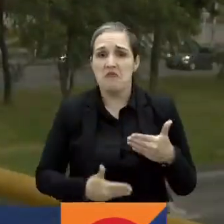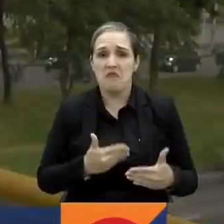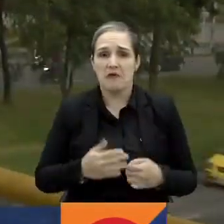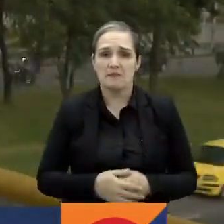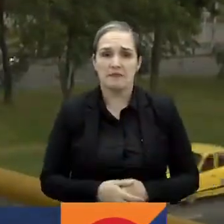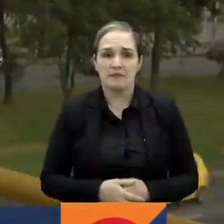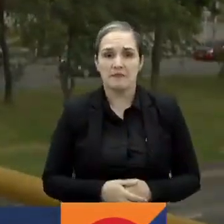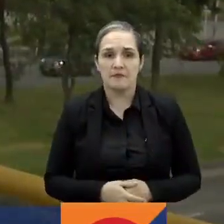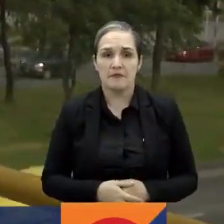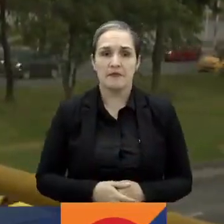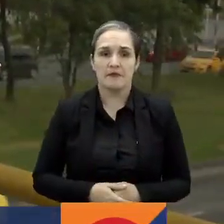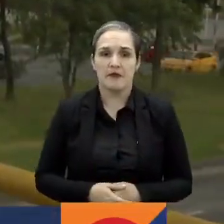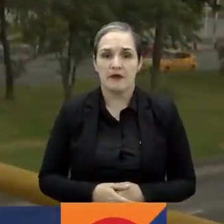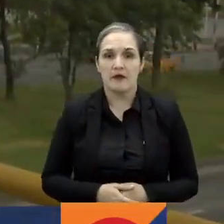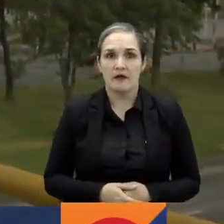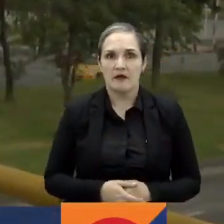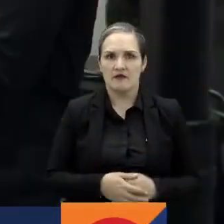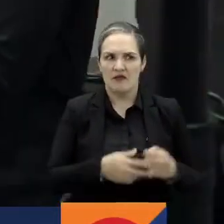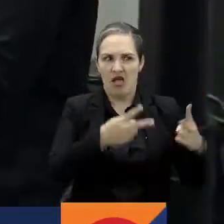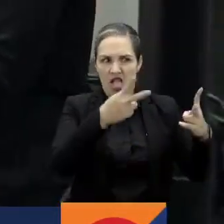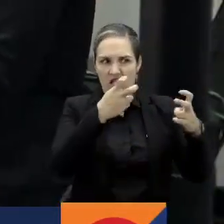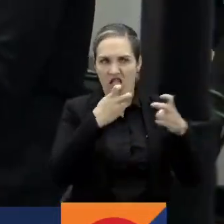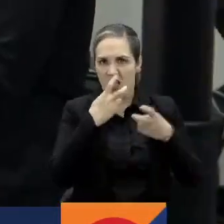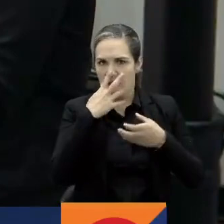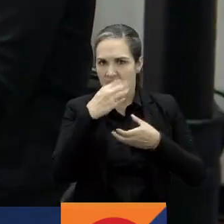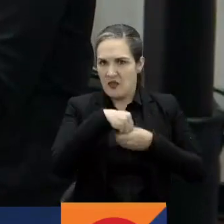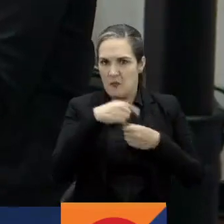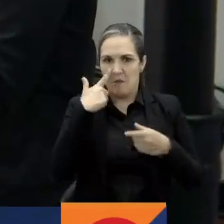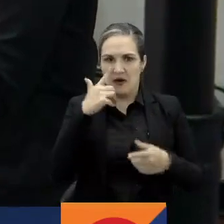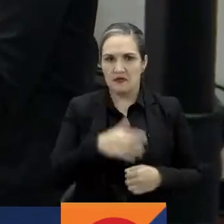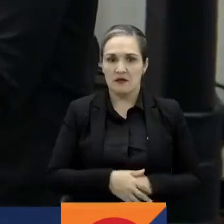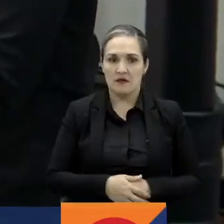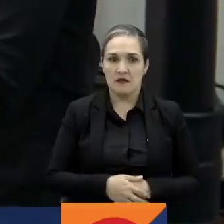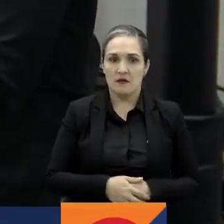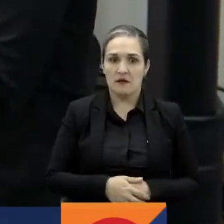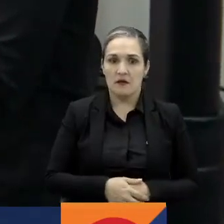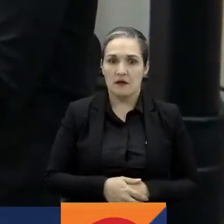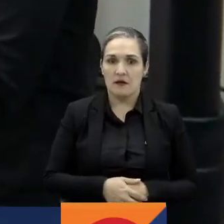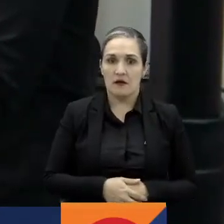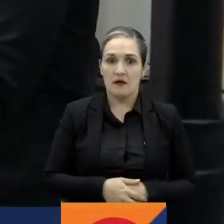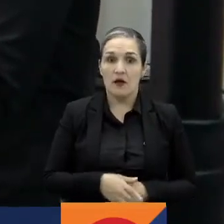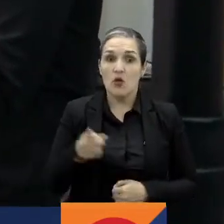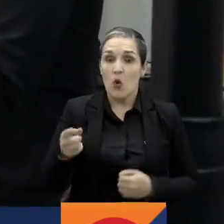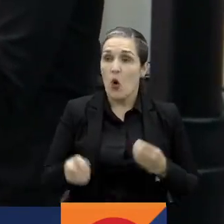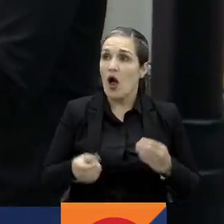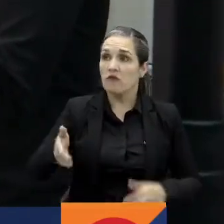Creo que ahí nos están investigando realmente. ¡Manos arriba!